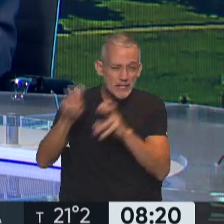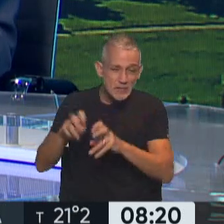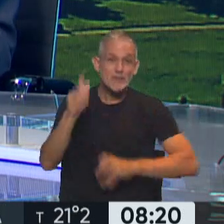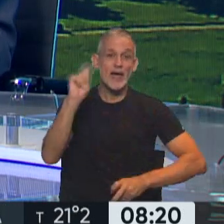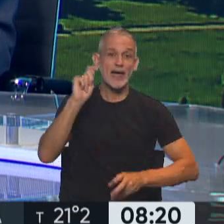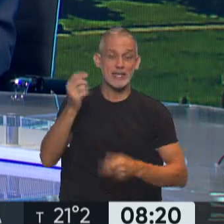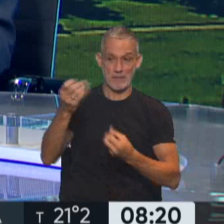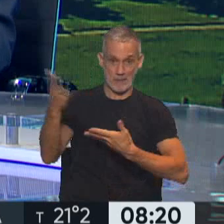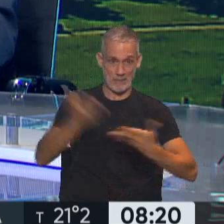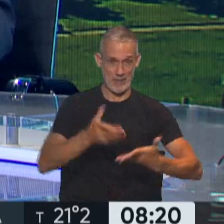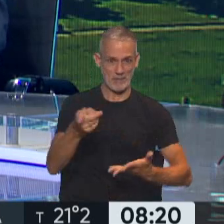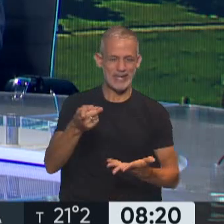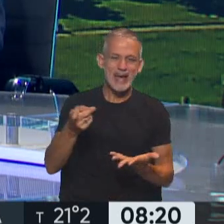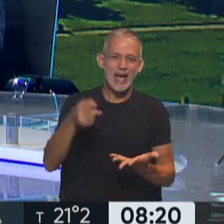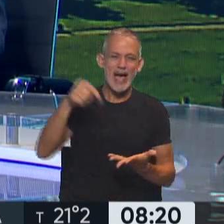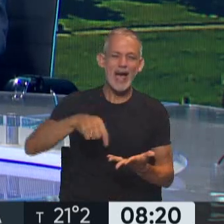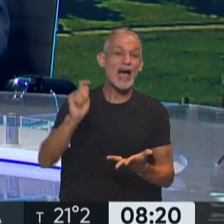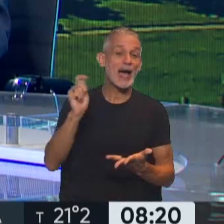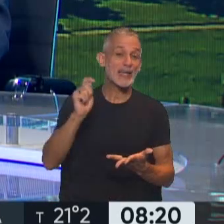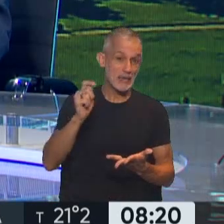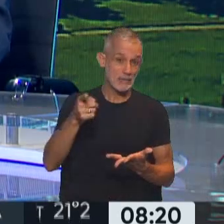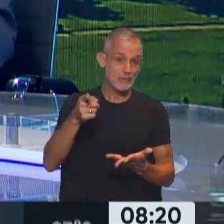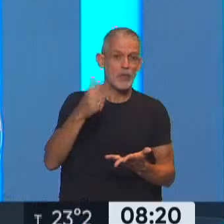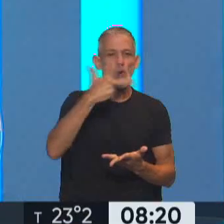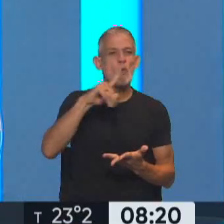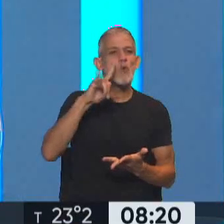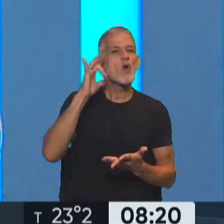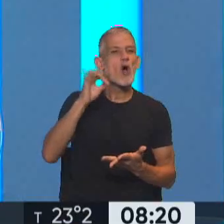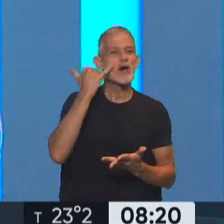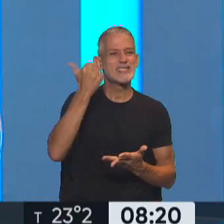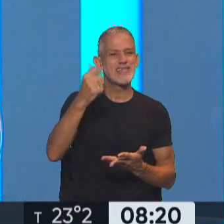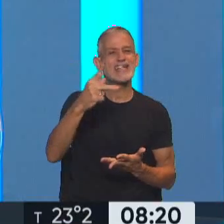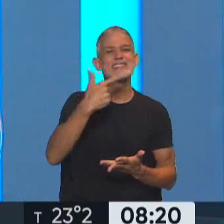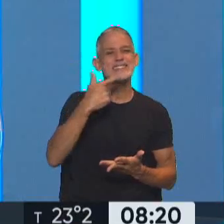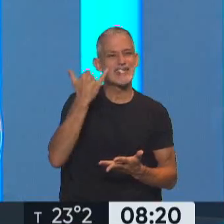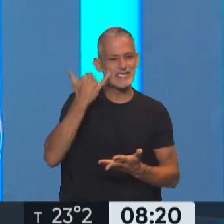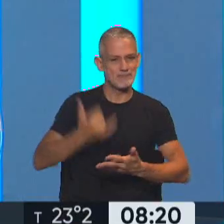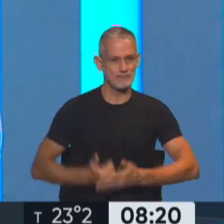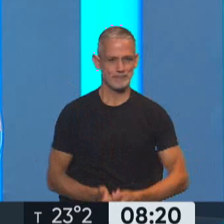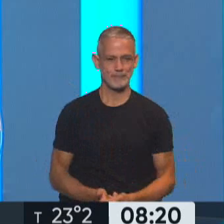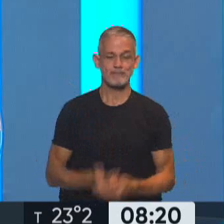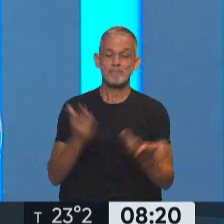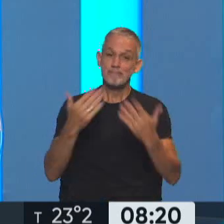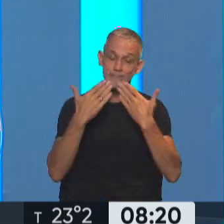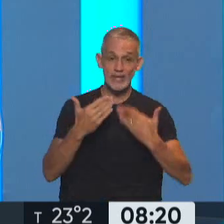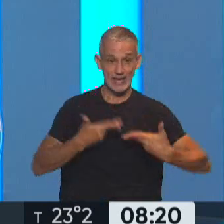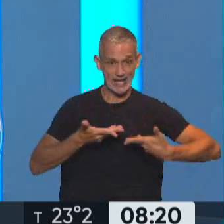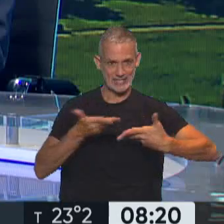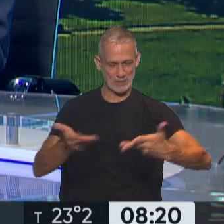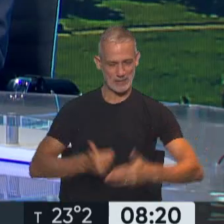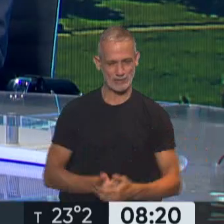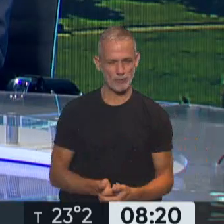le damos la bienvenida aquí en el Noticiero de la Mañana de la Televisión Pública, Hugo Yasky. ¿Cómo le va? Buen día. ¿Qué tal? Muy bien, gracias por la invitación. Por